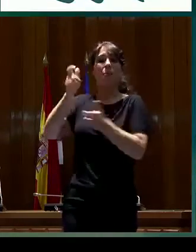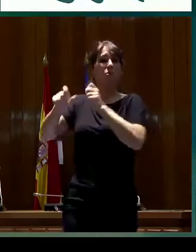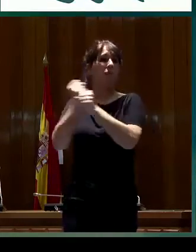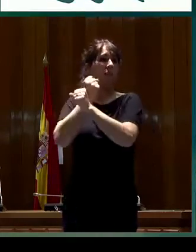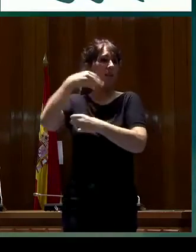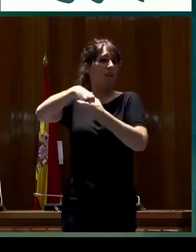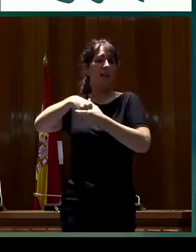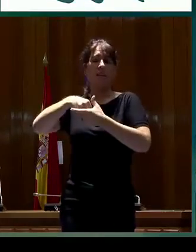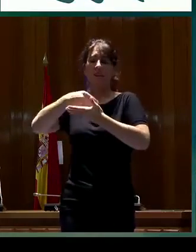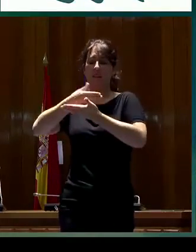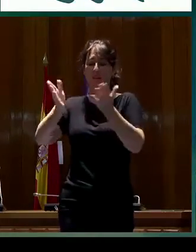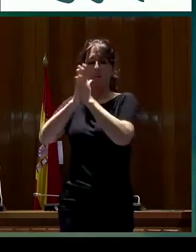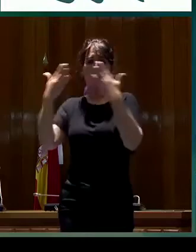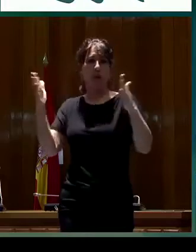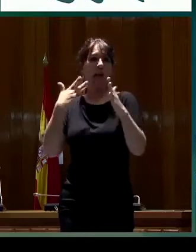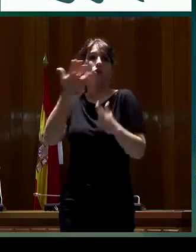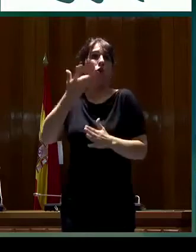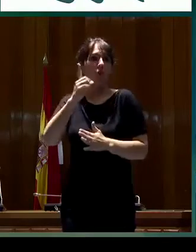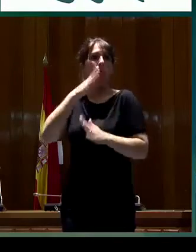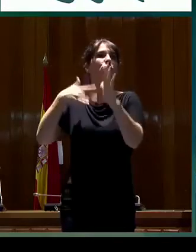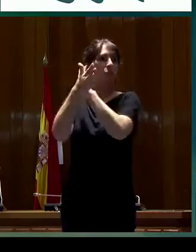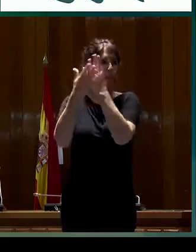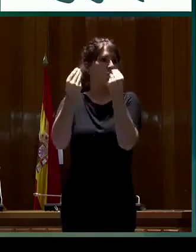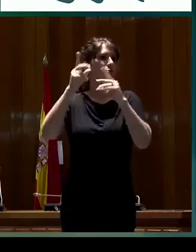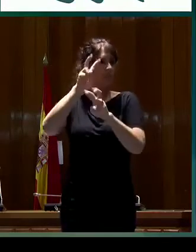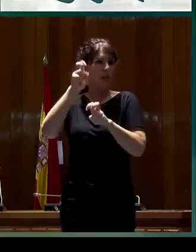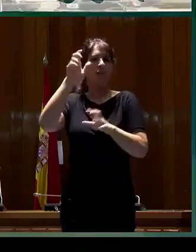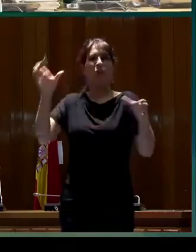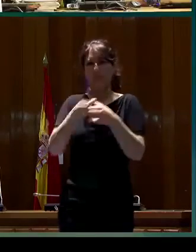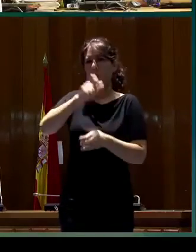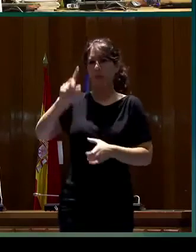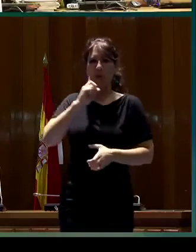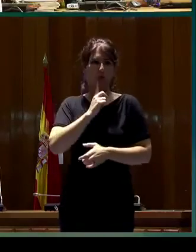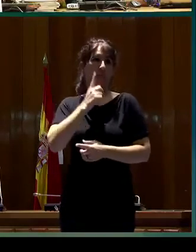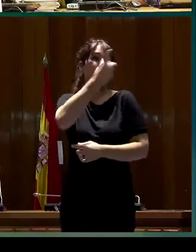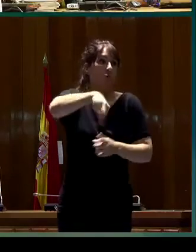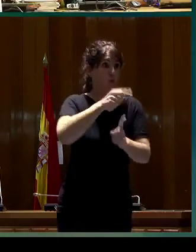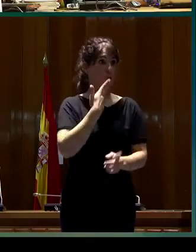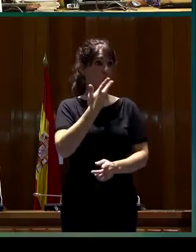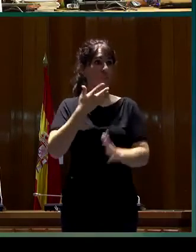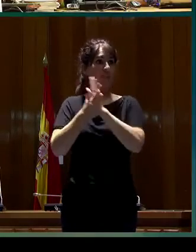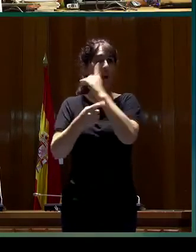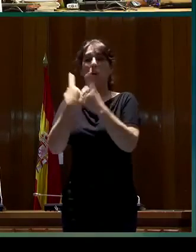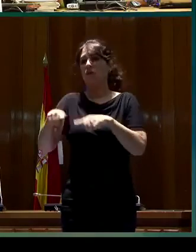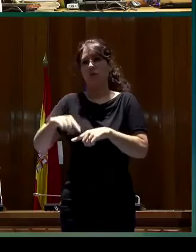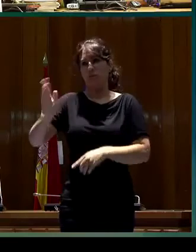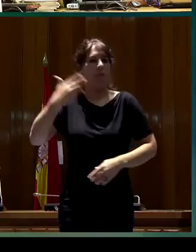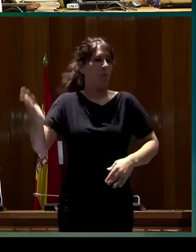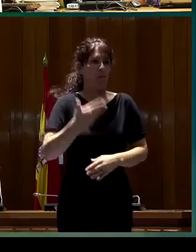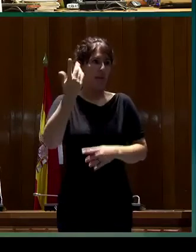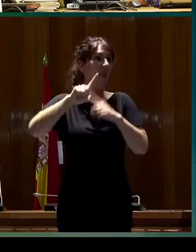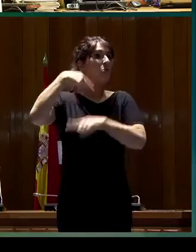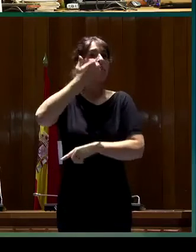cuanto a necesidades del colectivo de personas sordas. Entonces, yo lo pasaré muy por encima. Si luego alguien quiere hacer